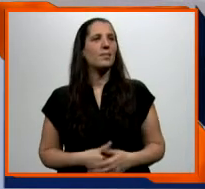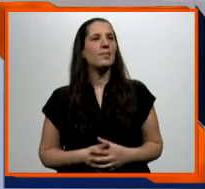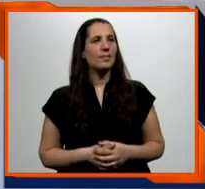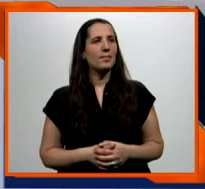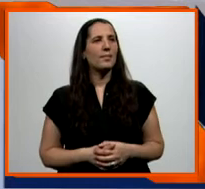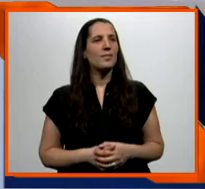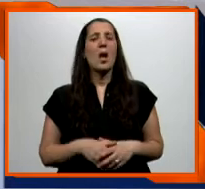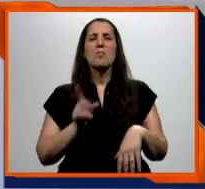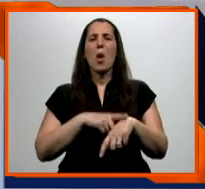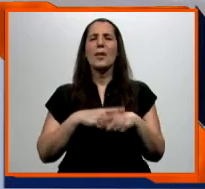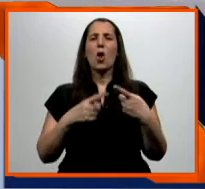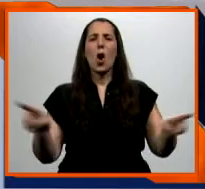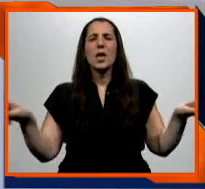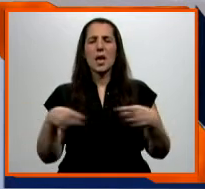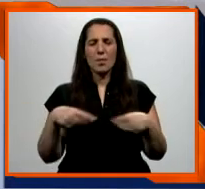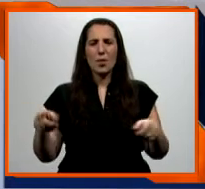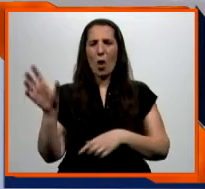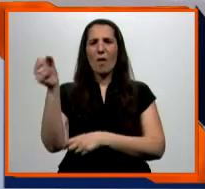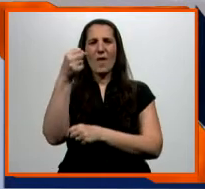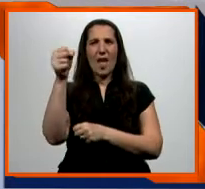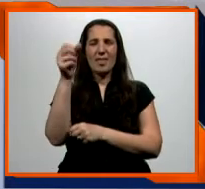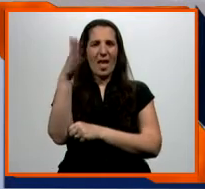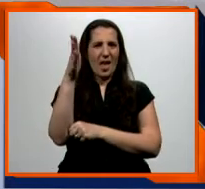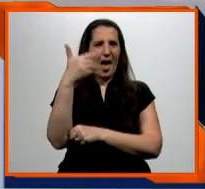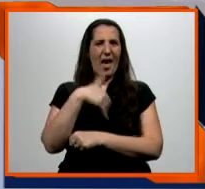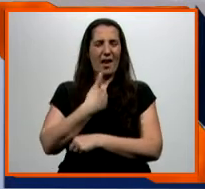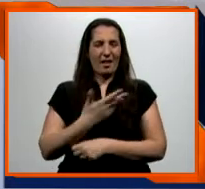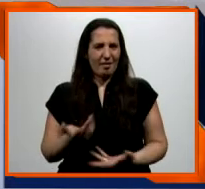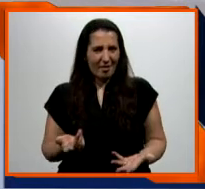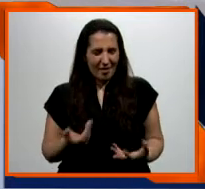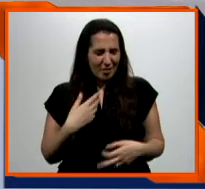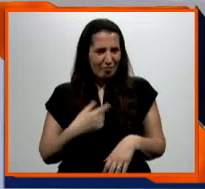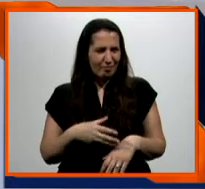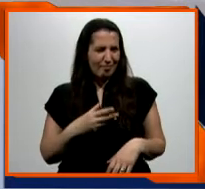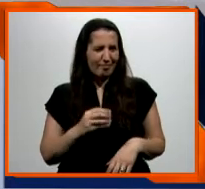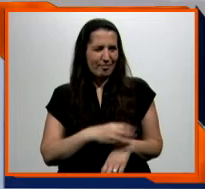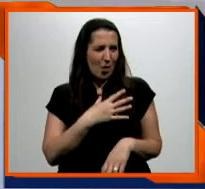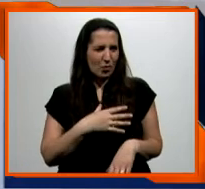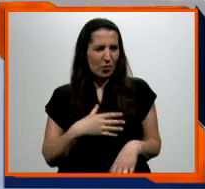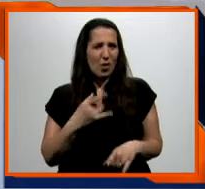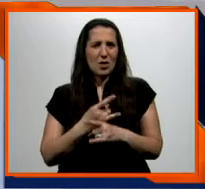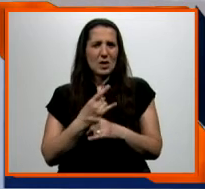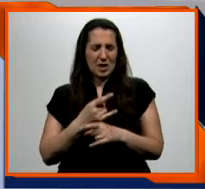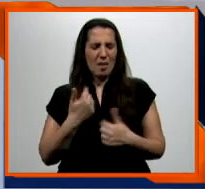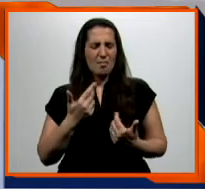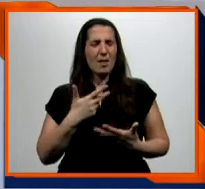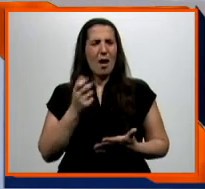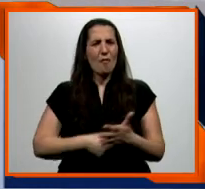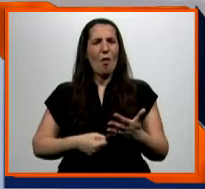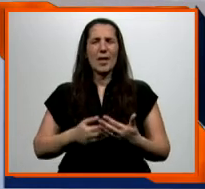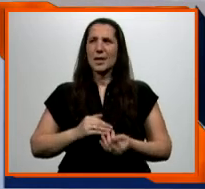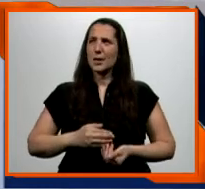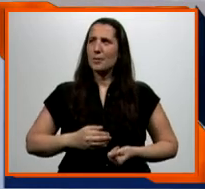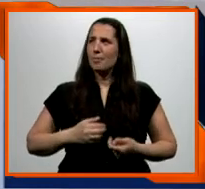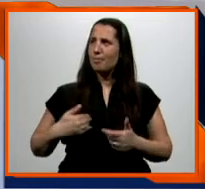Por supuesto. Está claro que es alguien que puede hablar de autosuperación, de consagración. Exacto. Y que puede saber cómo lidiar en momentos